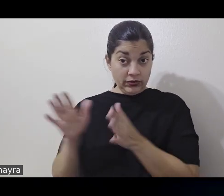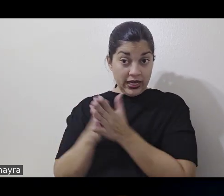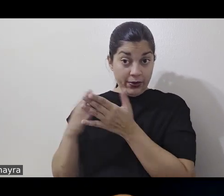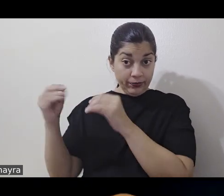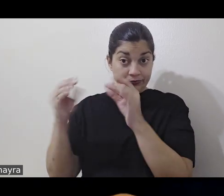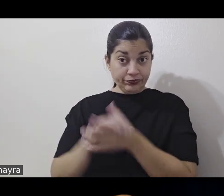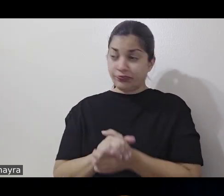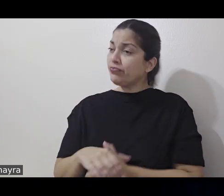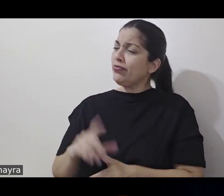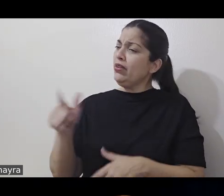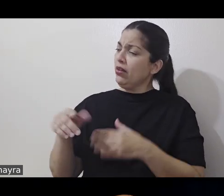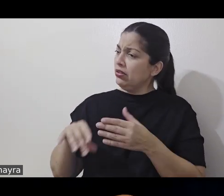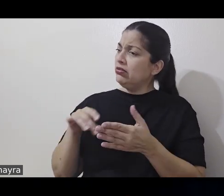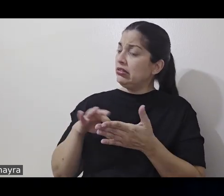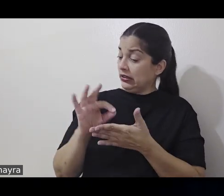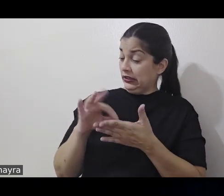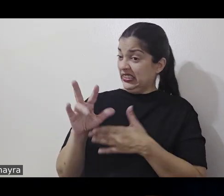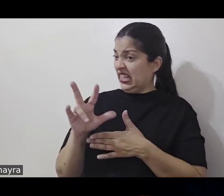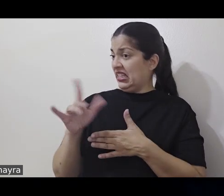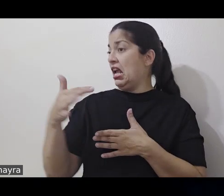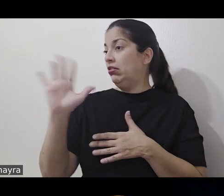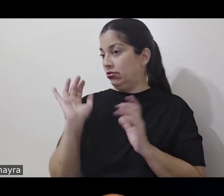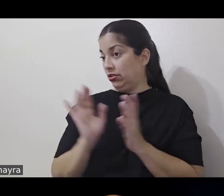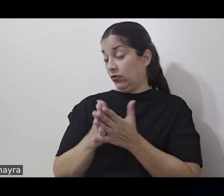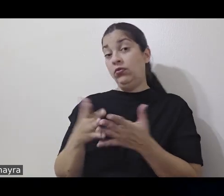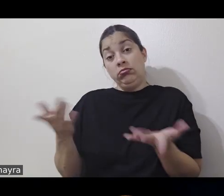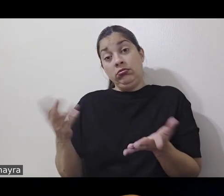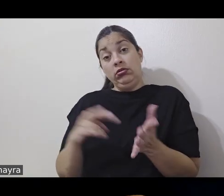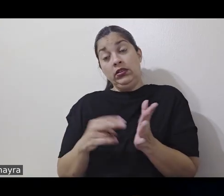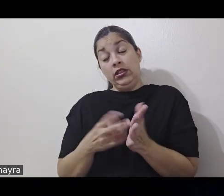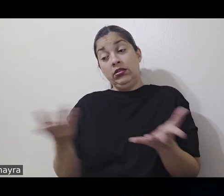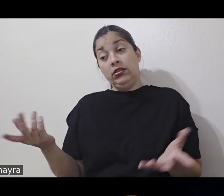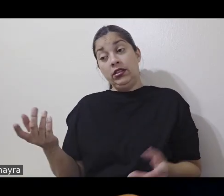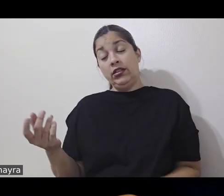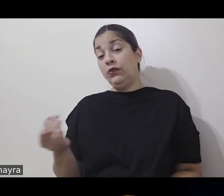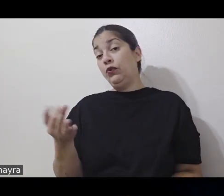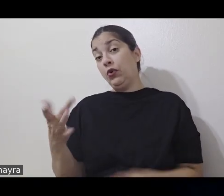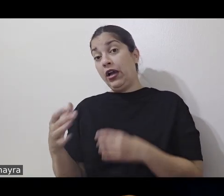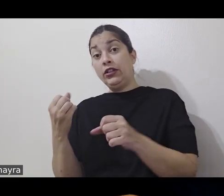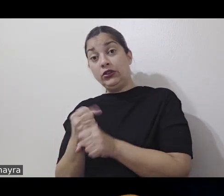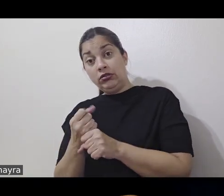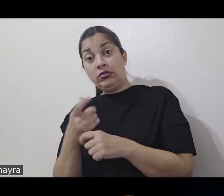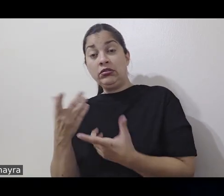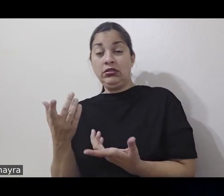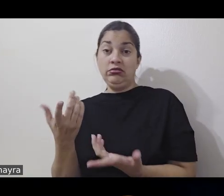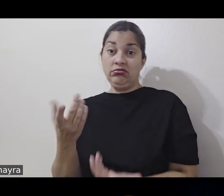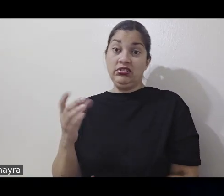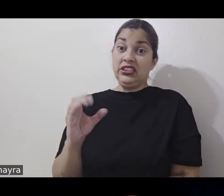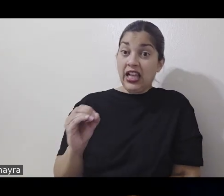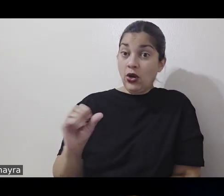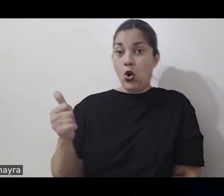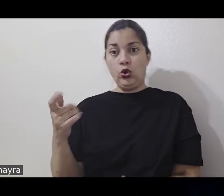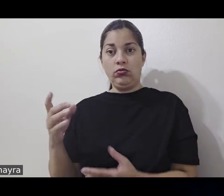pico de libros, o sea que realmente, pues sí, en algunos momentos se multiplica, pero fíjate que dices que hay un año que es 0, pero entonces